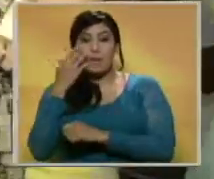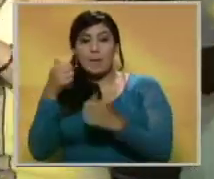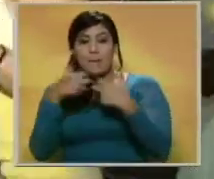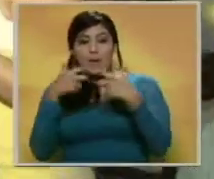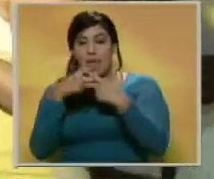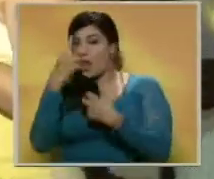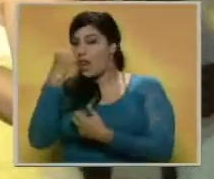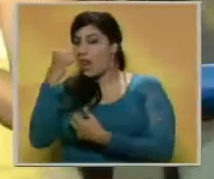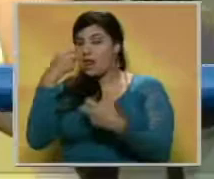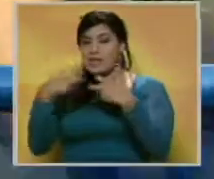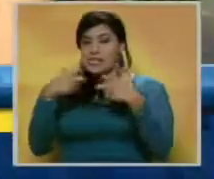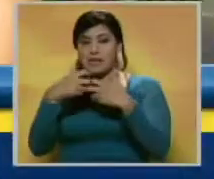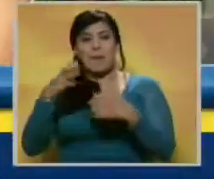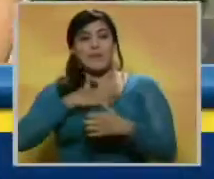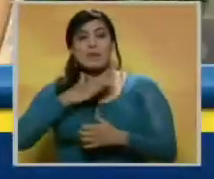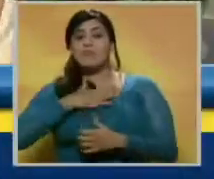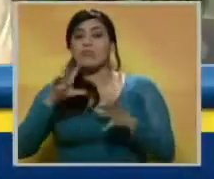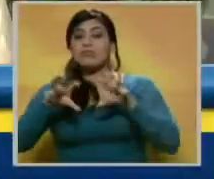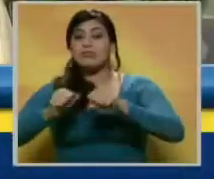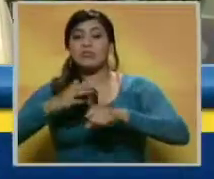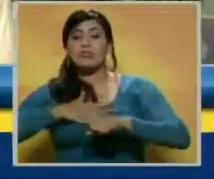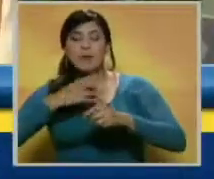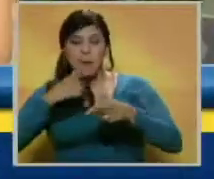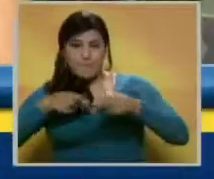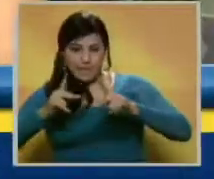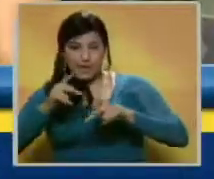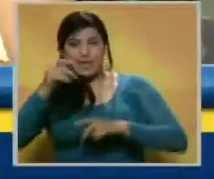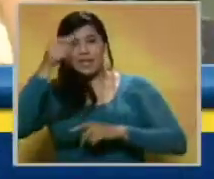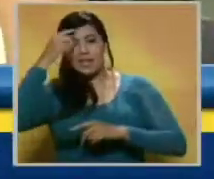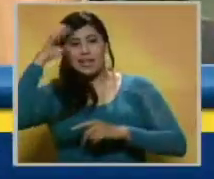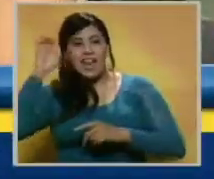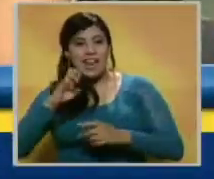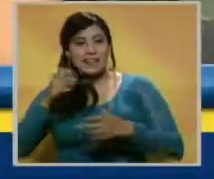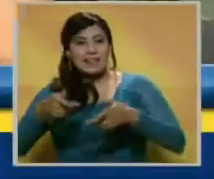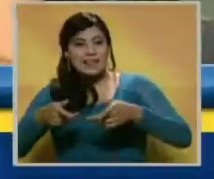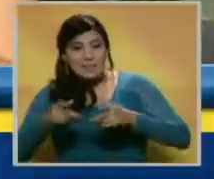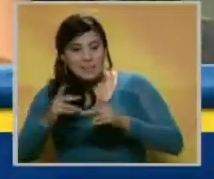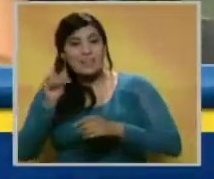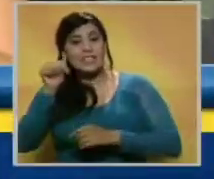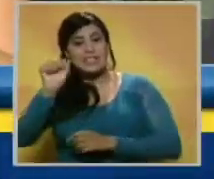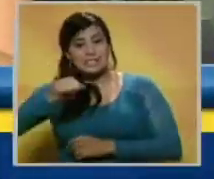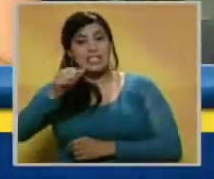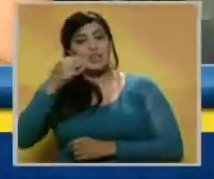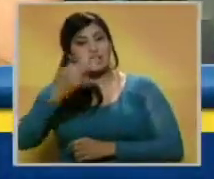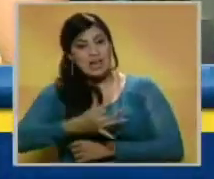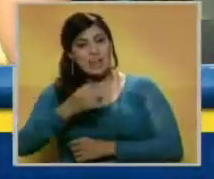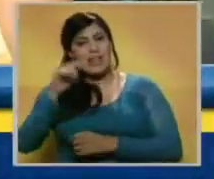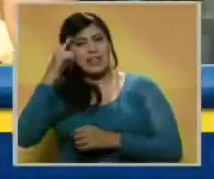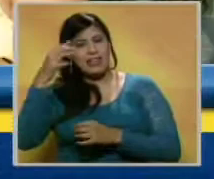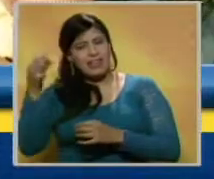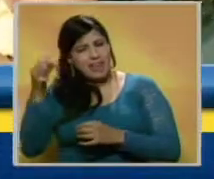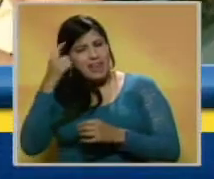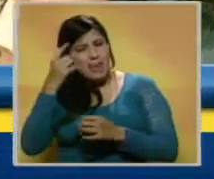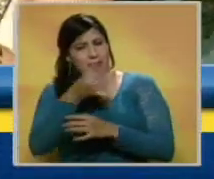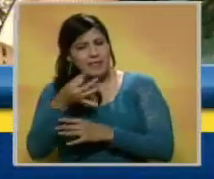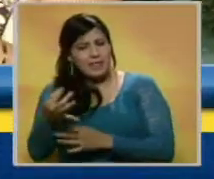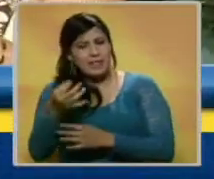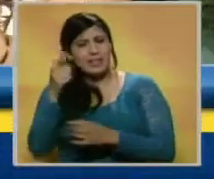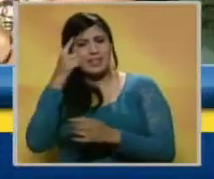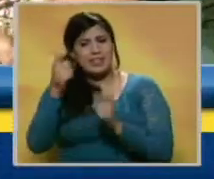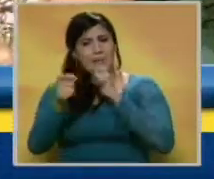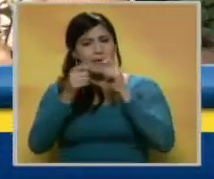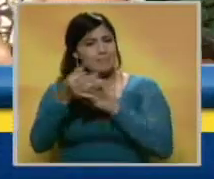Manuel, pero José Manuel es de la emisión mía. Préstamelo, Elianta. Bueno, sí, definitivamente un día especial. espectacular el Día del